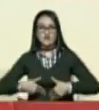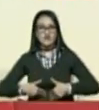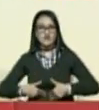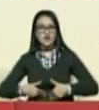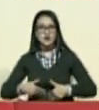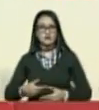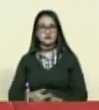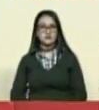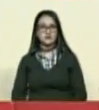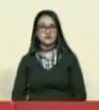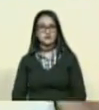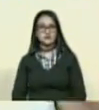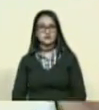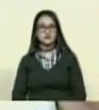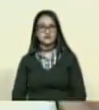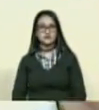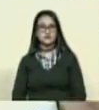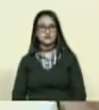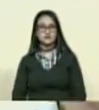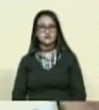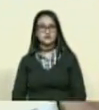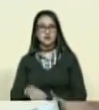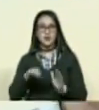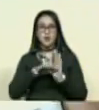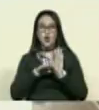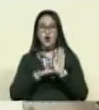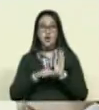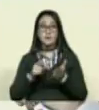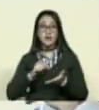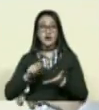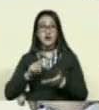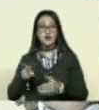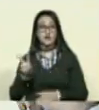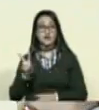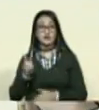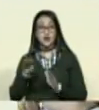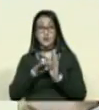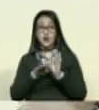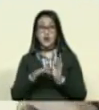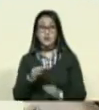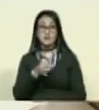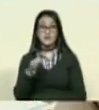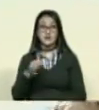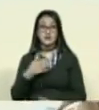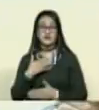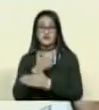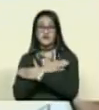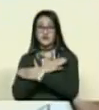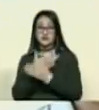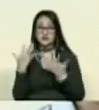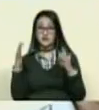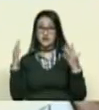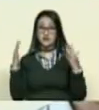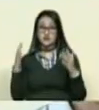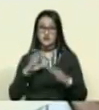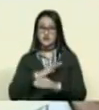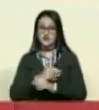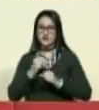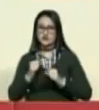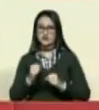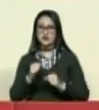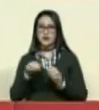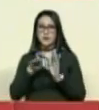con su honestidad, su programa Toma Nota Venezuela, extraordinario programa, te felicito, que fortalecer ese